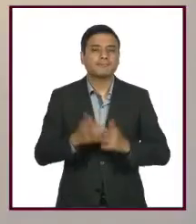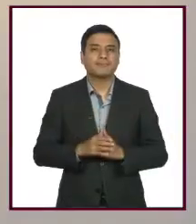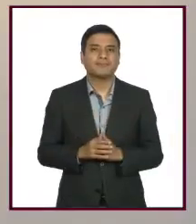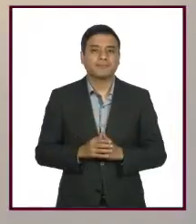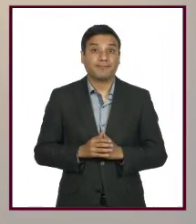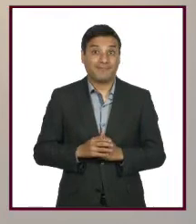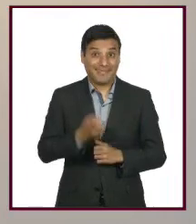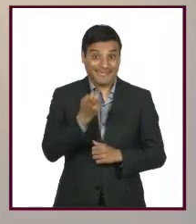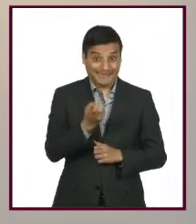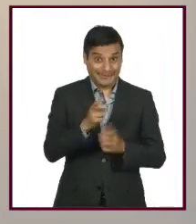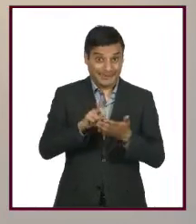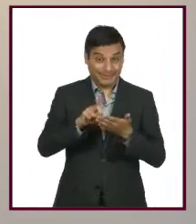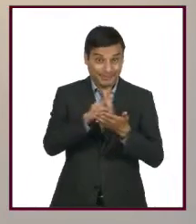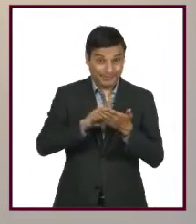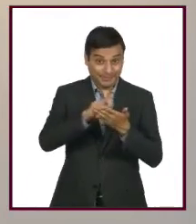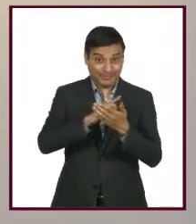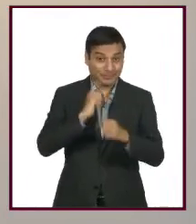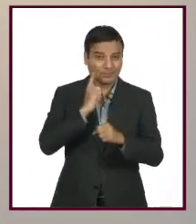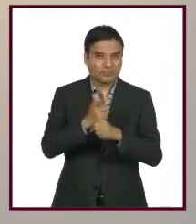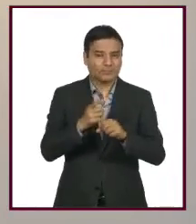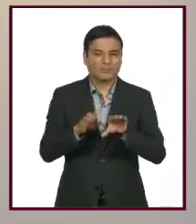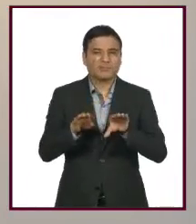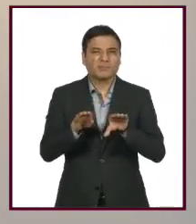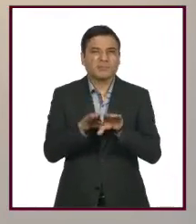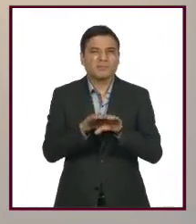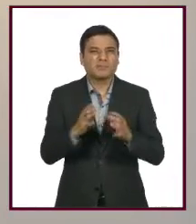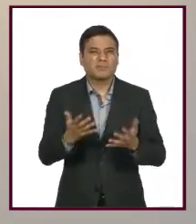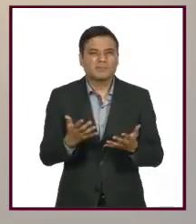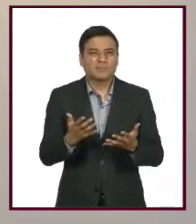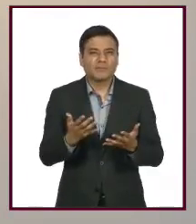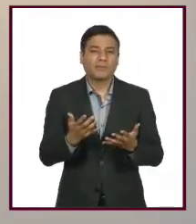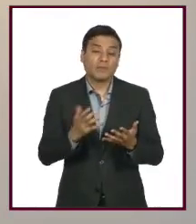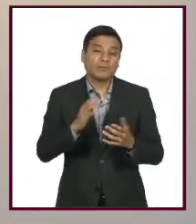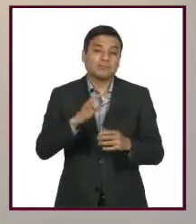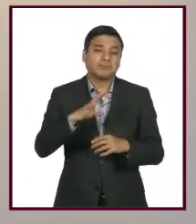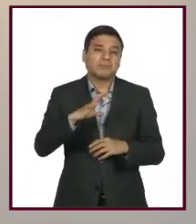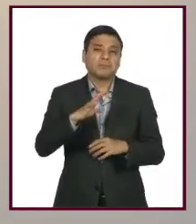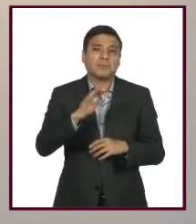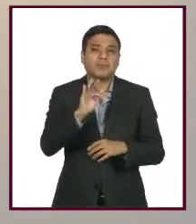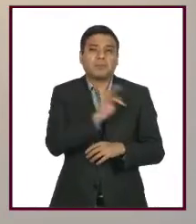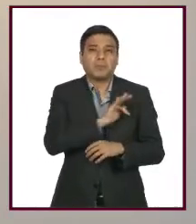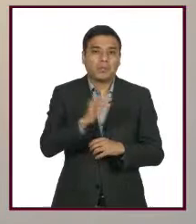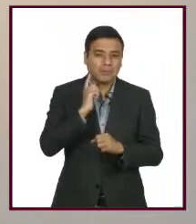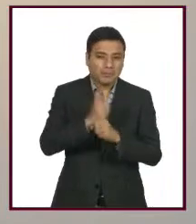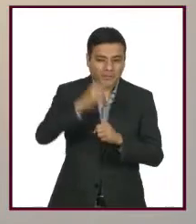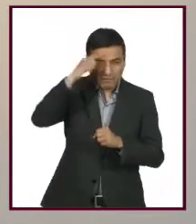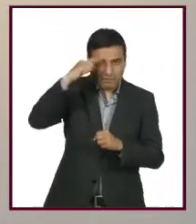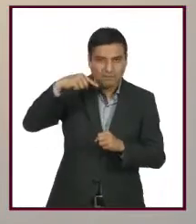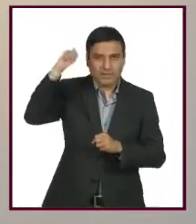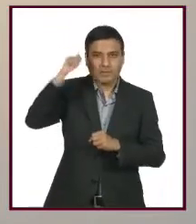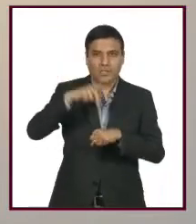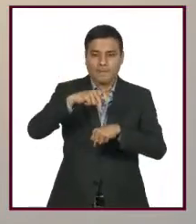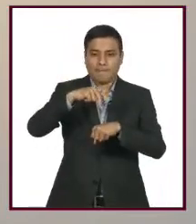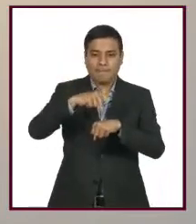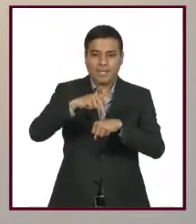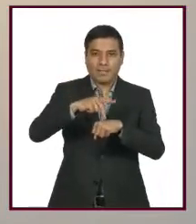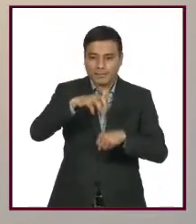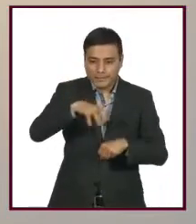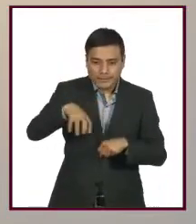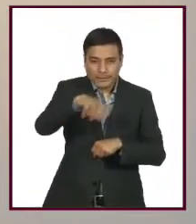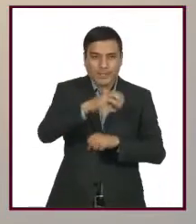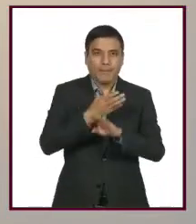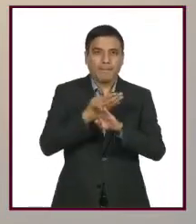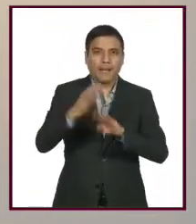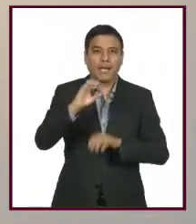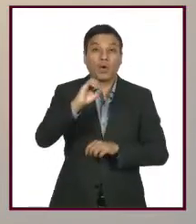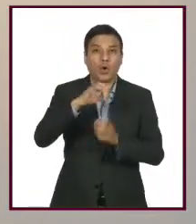Este tipo de sustancias, como les mencionaba, pueden ser como piedra o polvo blanco, el cual pues